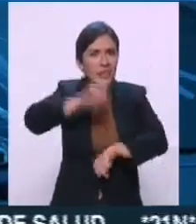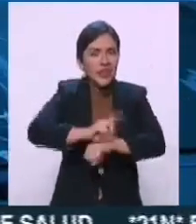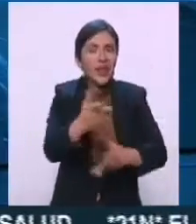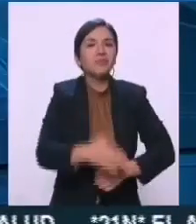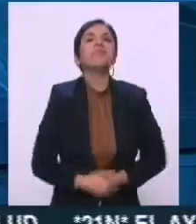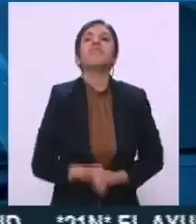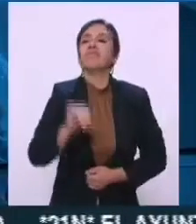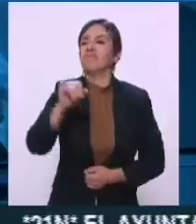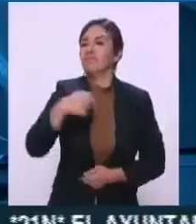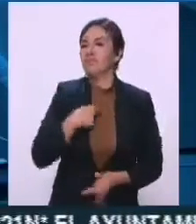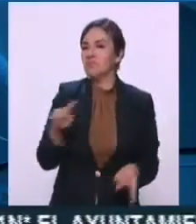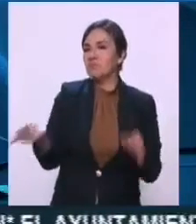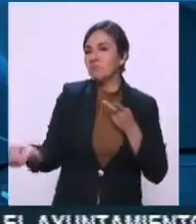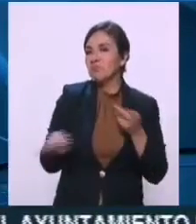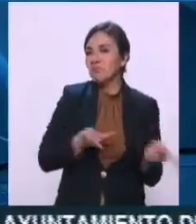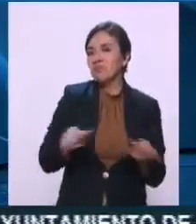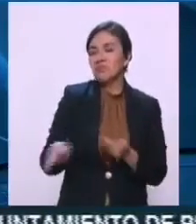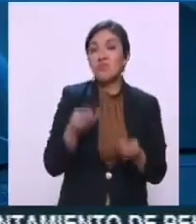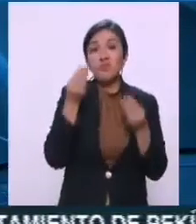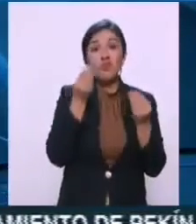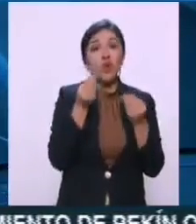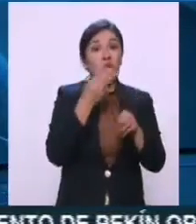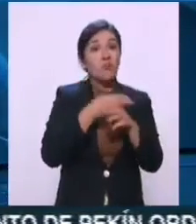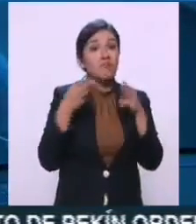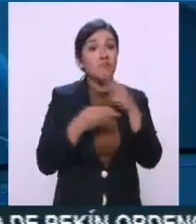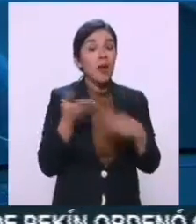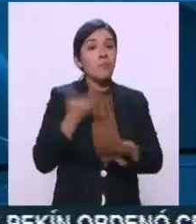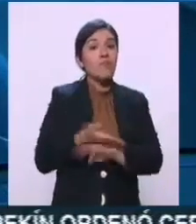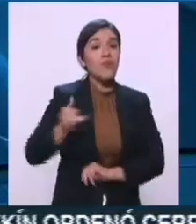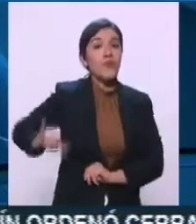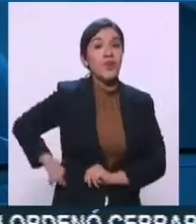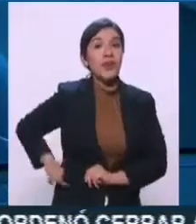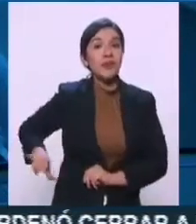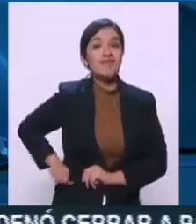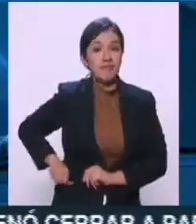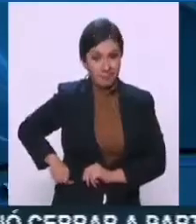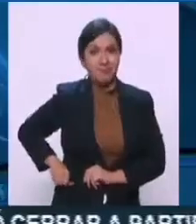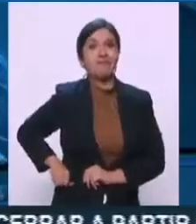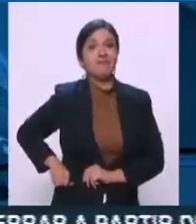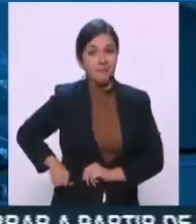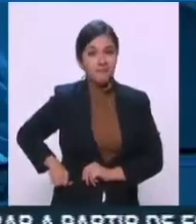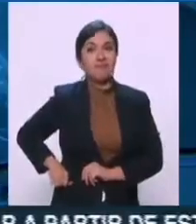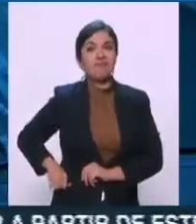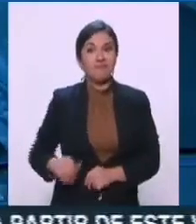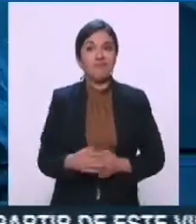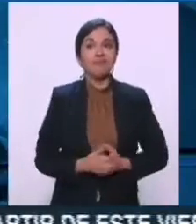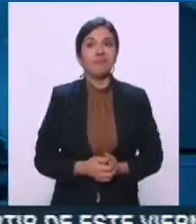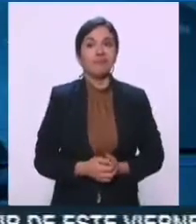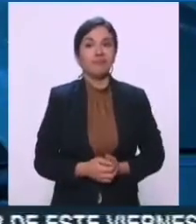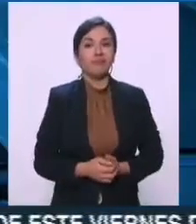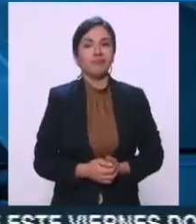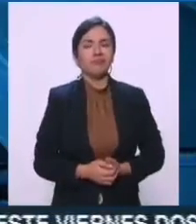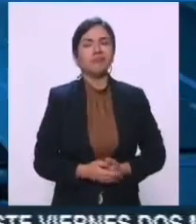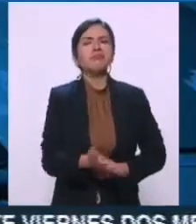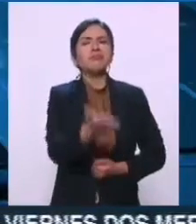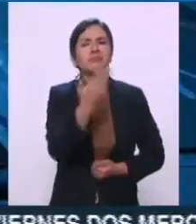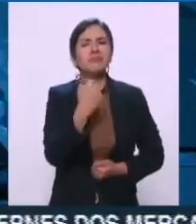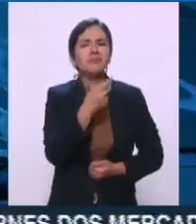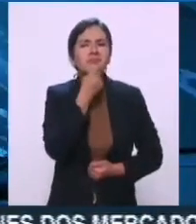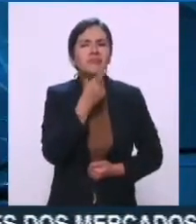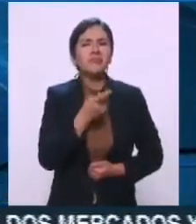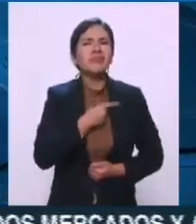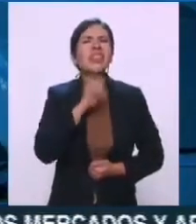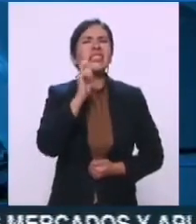Sí, Juan, te tengo preparado un material muy interesante. Ya se te prendió el radio ahí, Víctor, pero síguenos diciendo. Sí, no, sabes que era